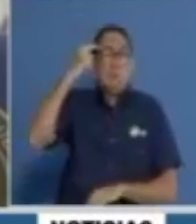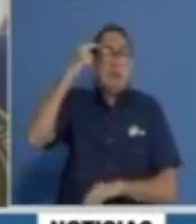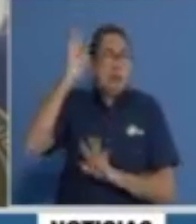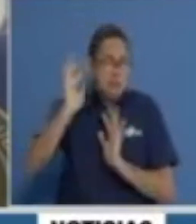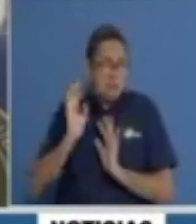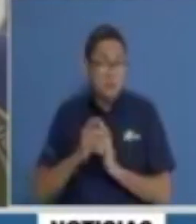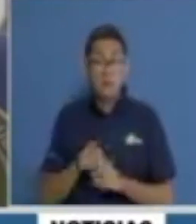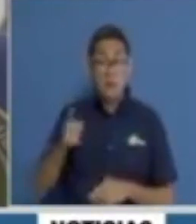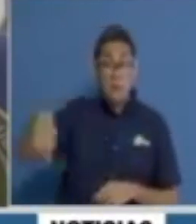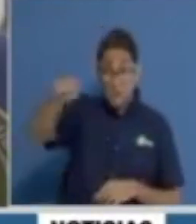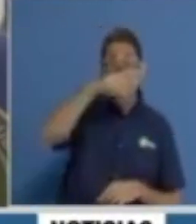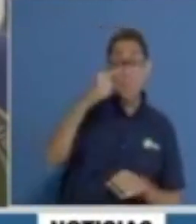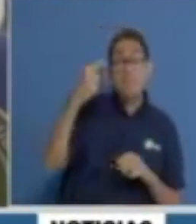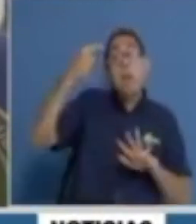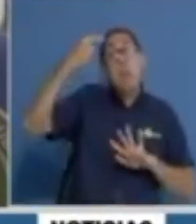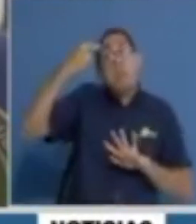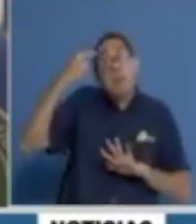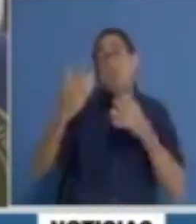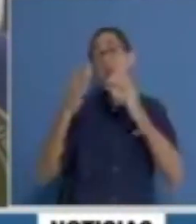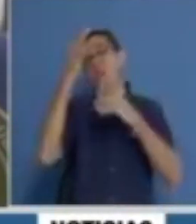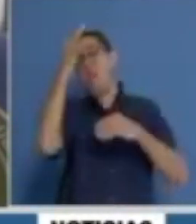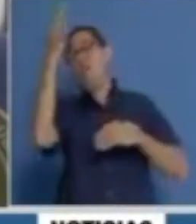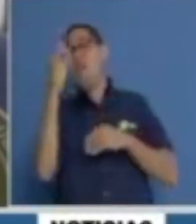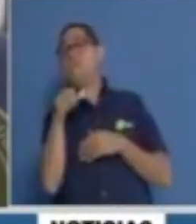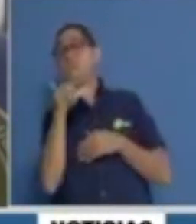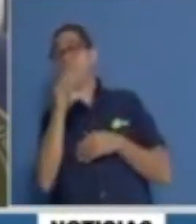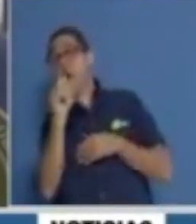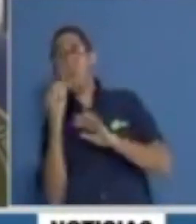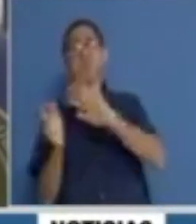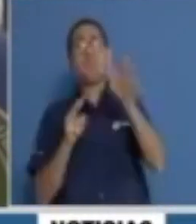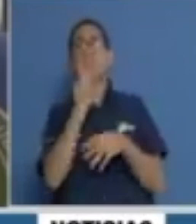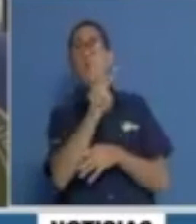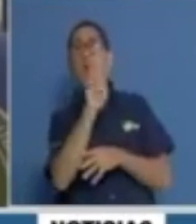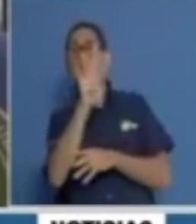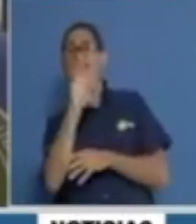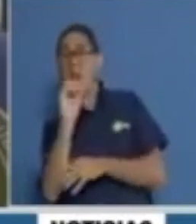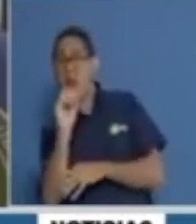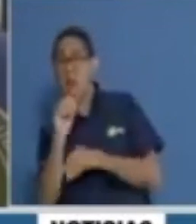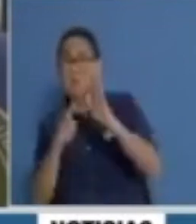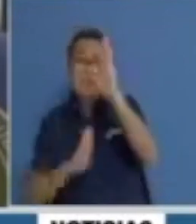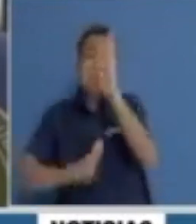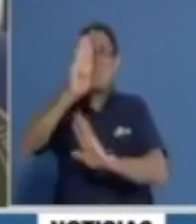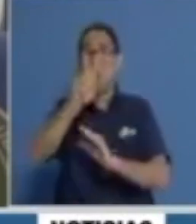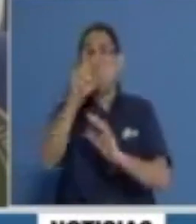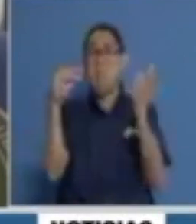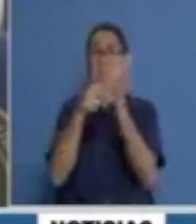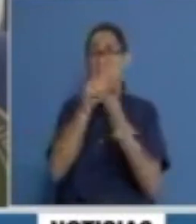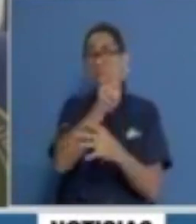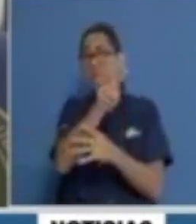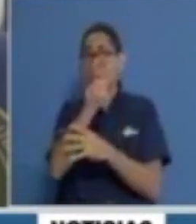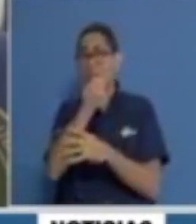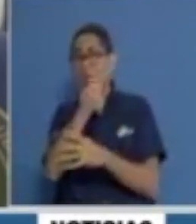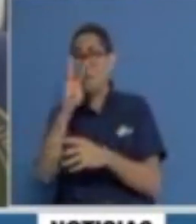de defunciones acumuladas que se estimaban era cercano a 240 hasta 1.224. Y el